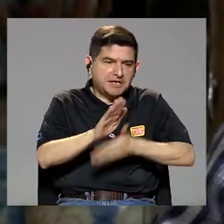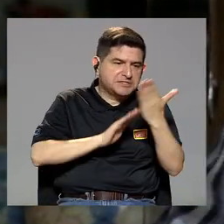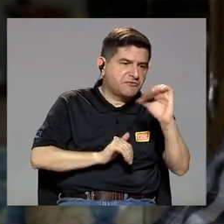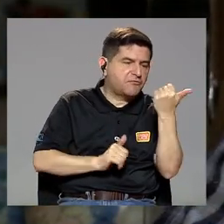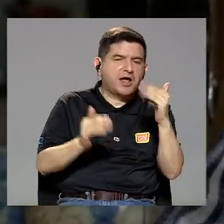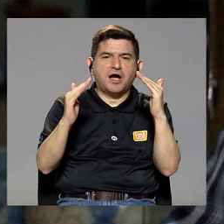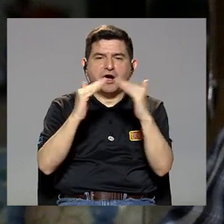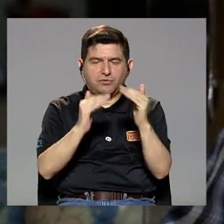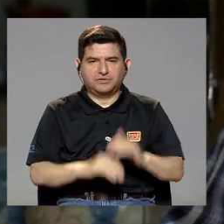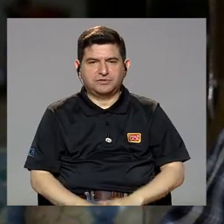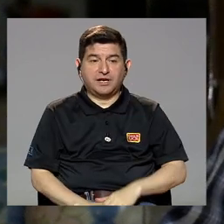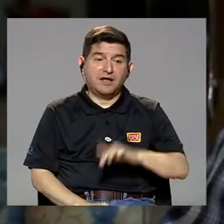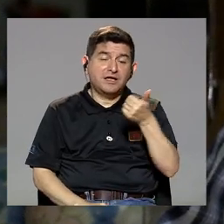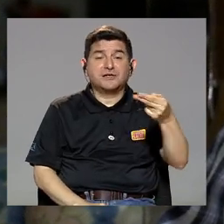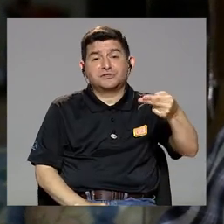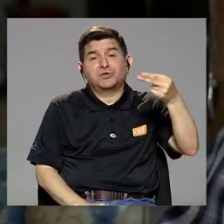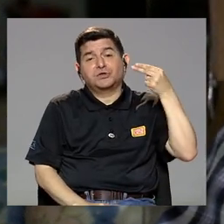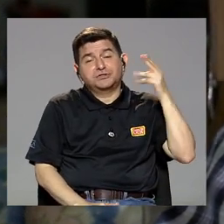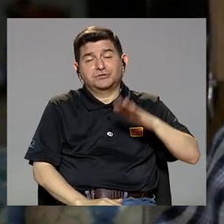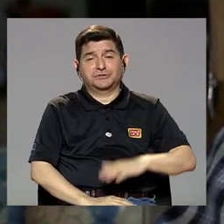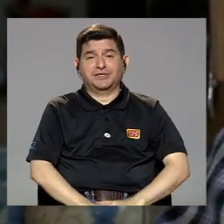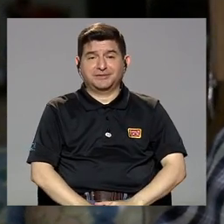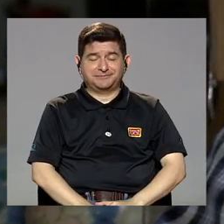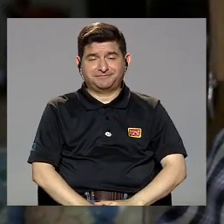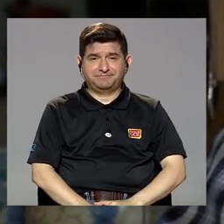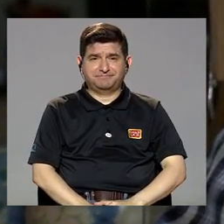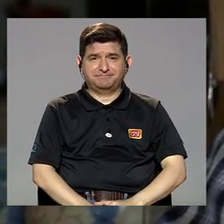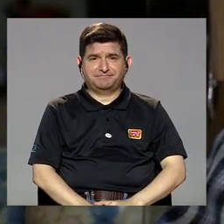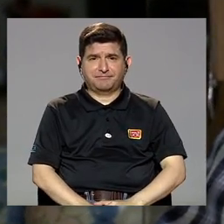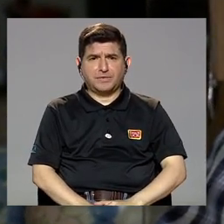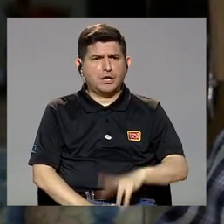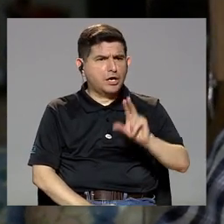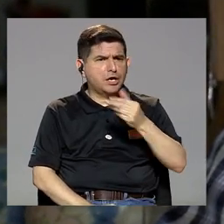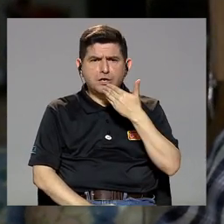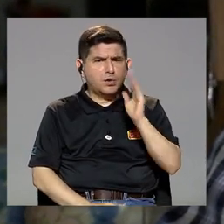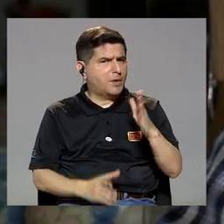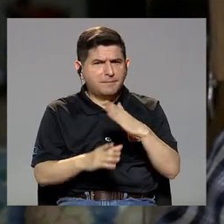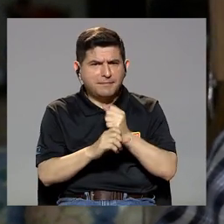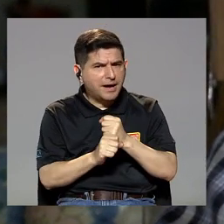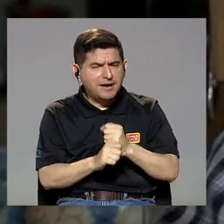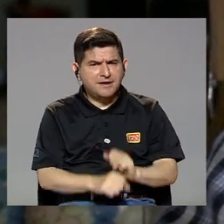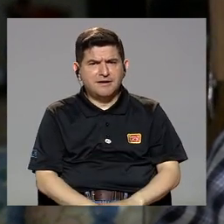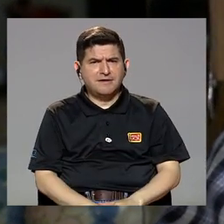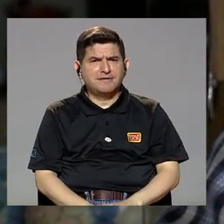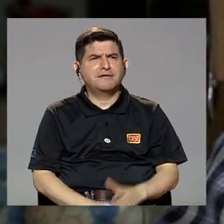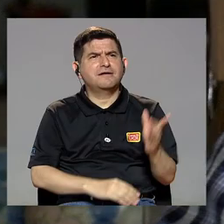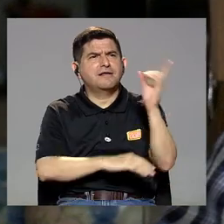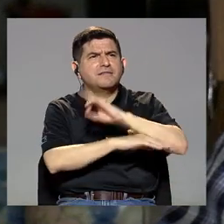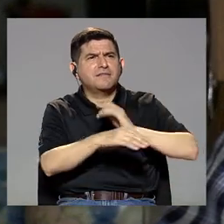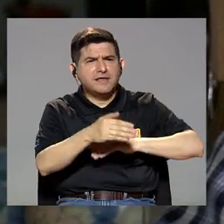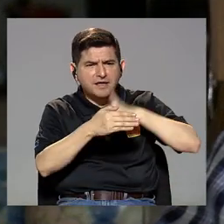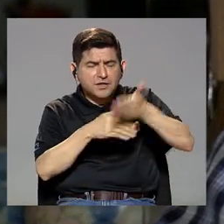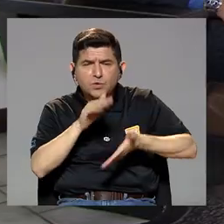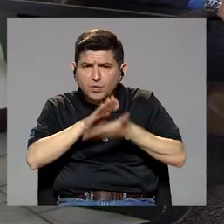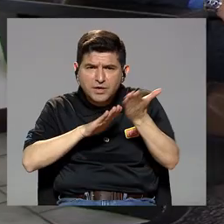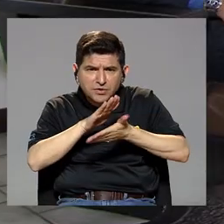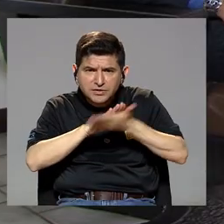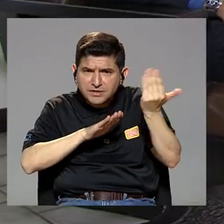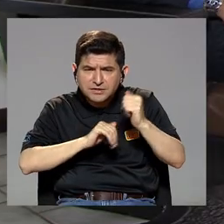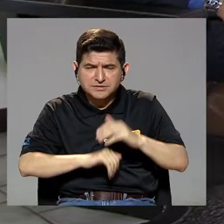ahí empieza otra historia y no fue mal hecho porque unos días después de que él se fue